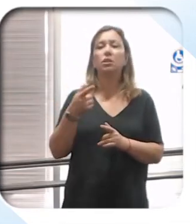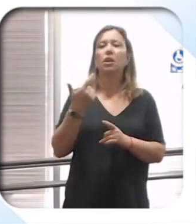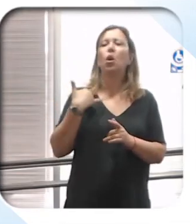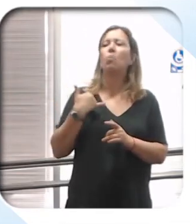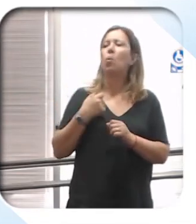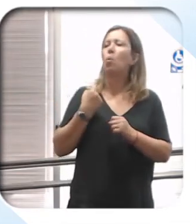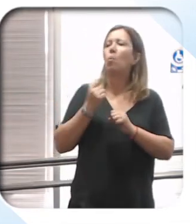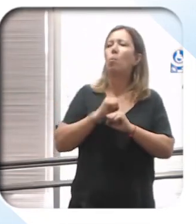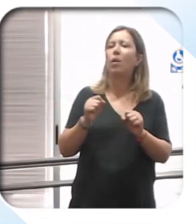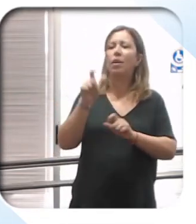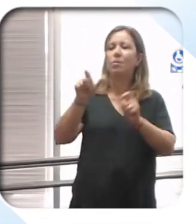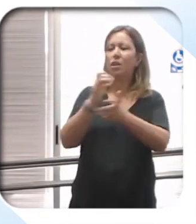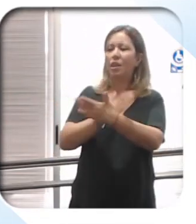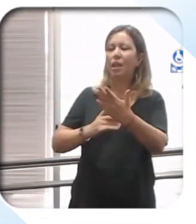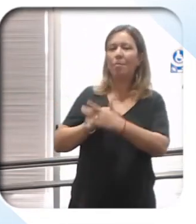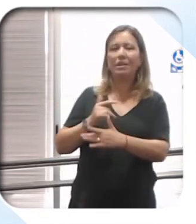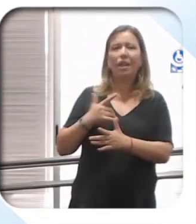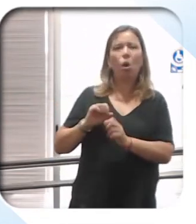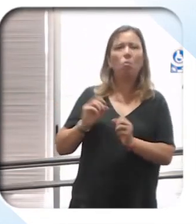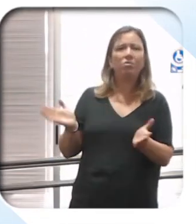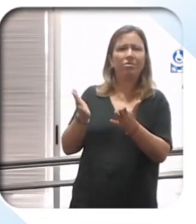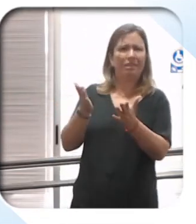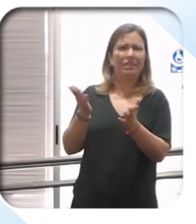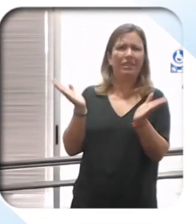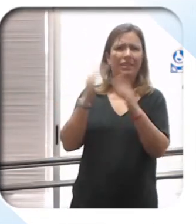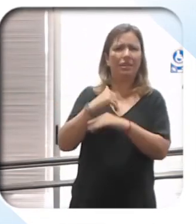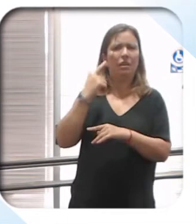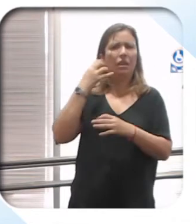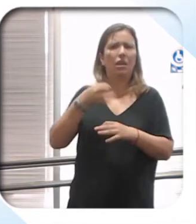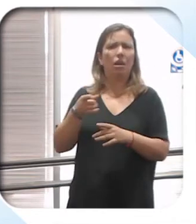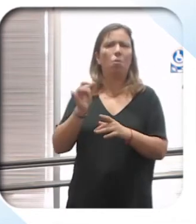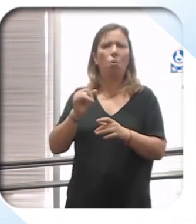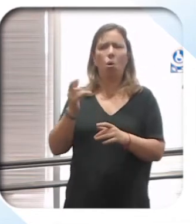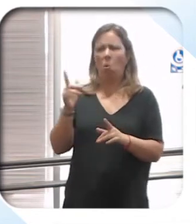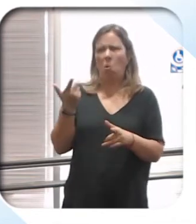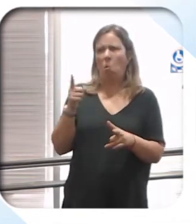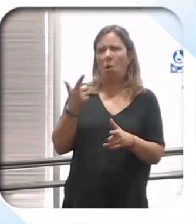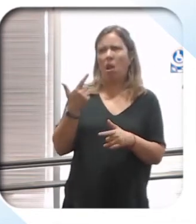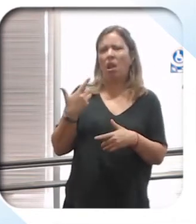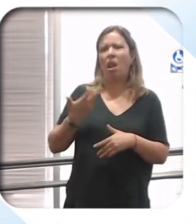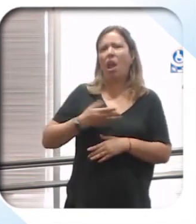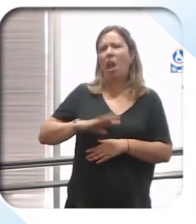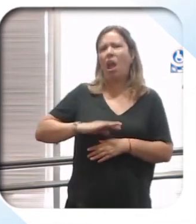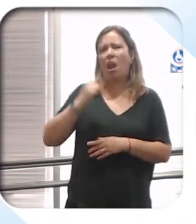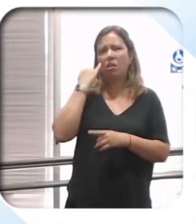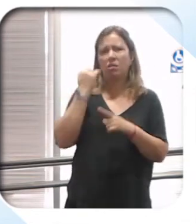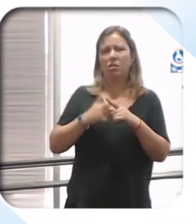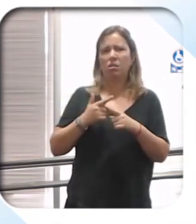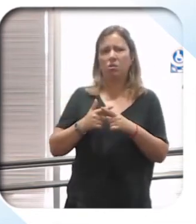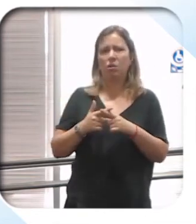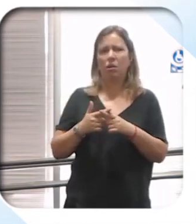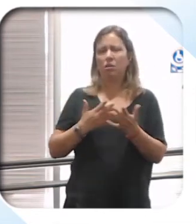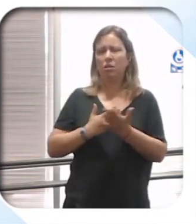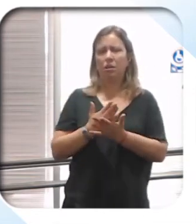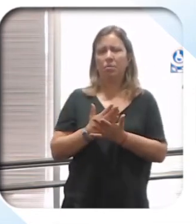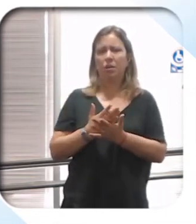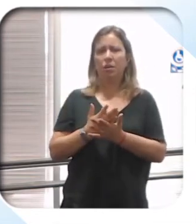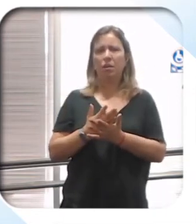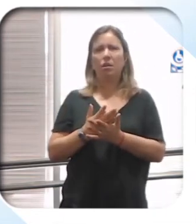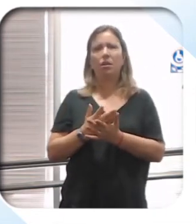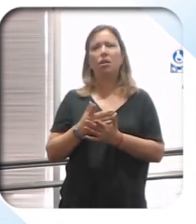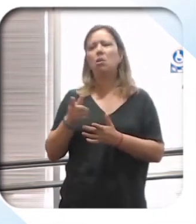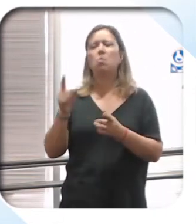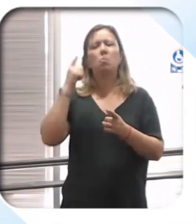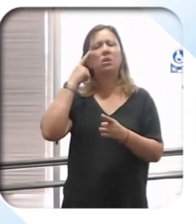llevarla a personas con discapacidad. ¿Por qué? Porque creemos que son asexuados, y porque tenemos esto siempre adelante, el